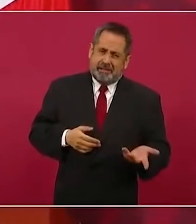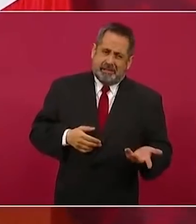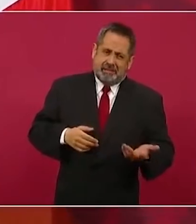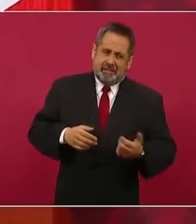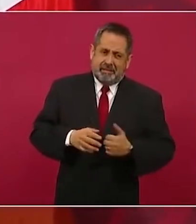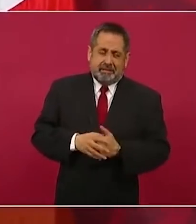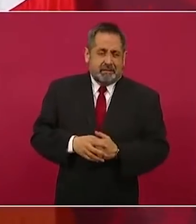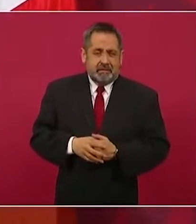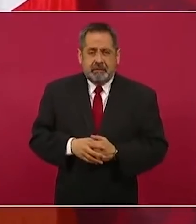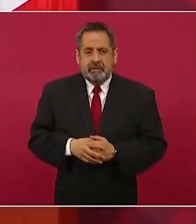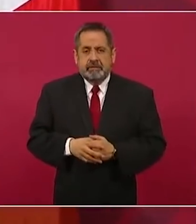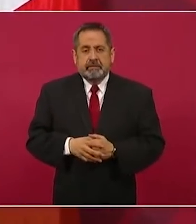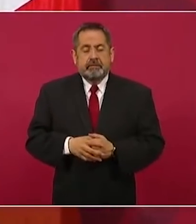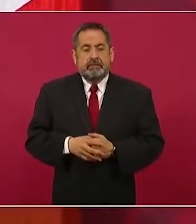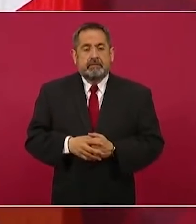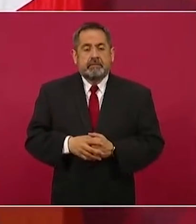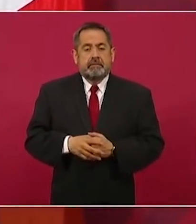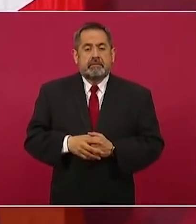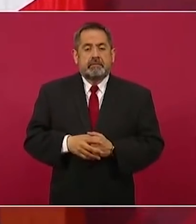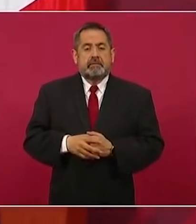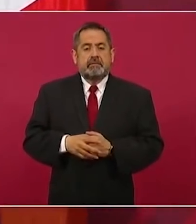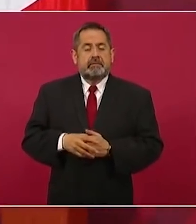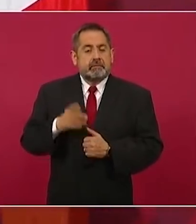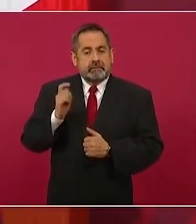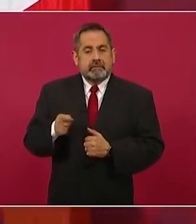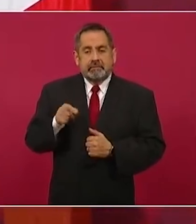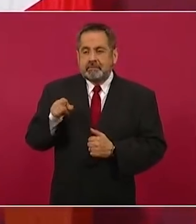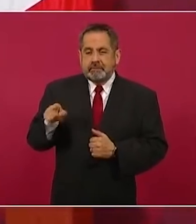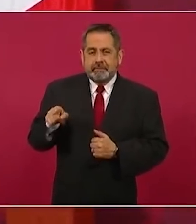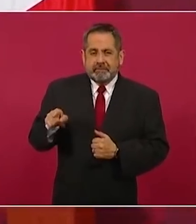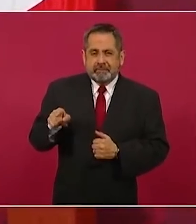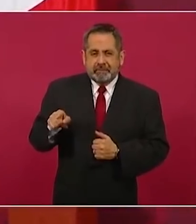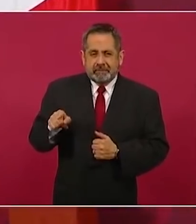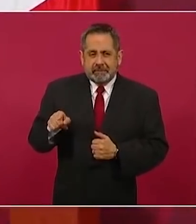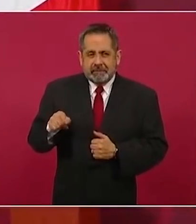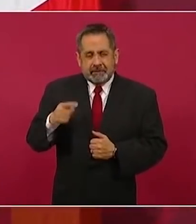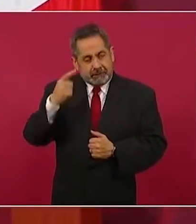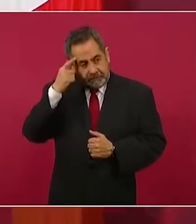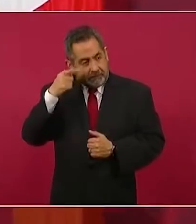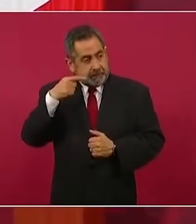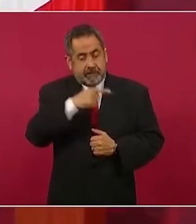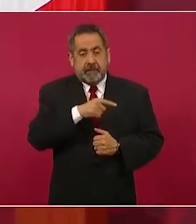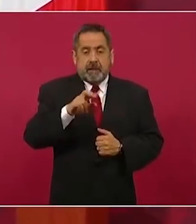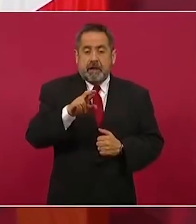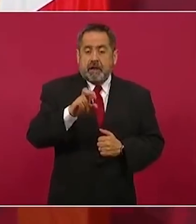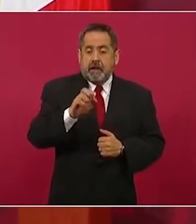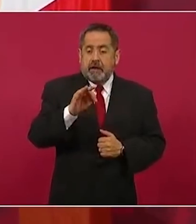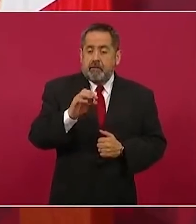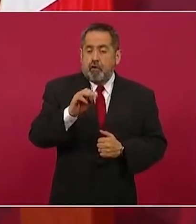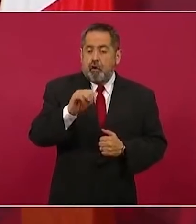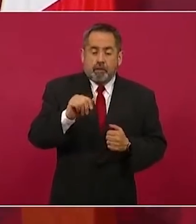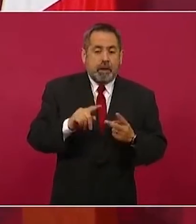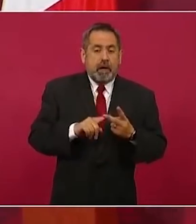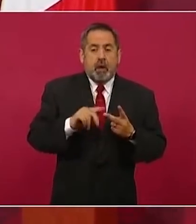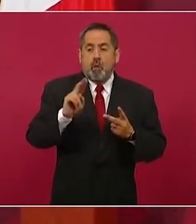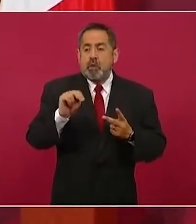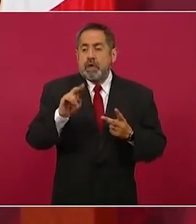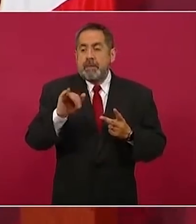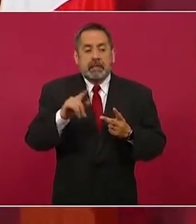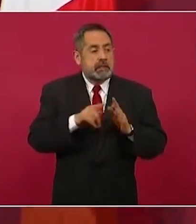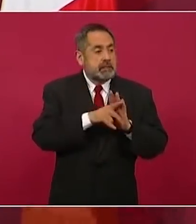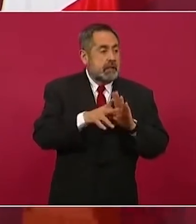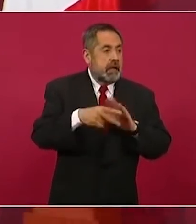pero eso este reforma ni el universal repito las